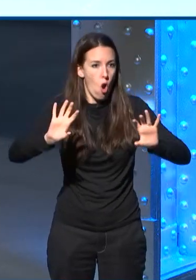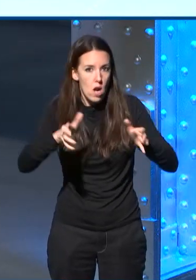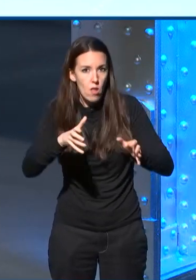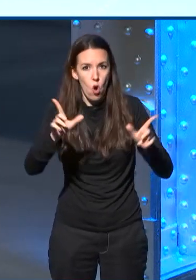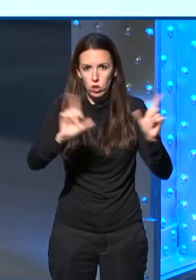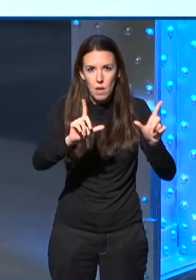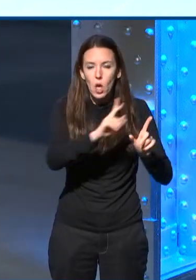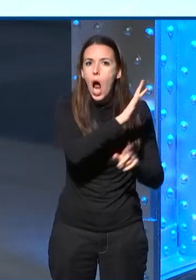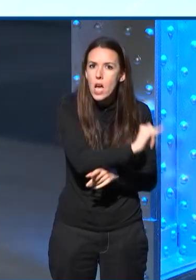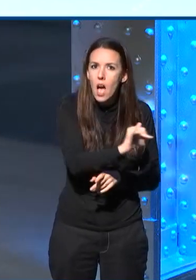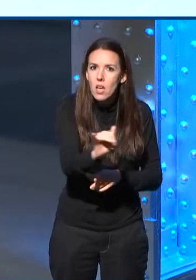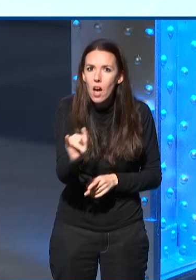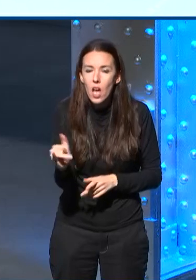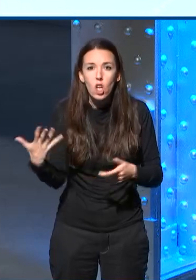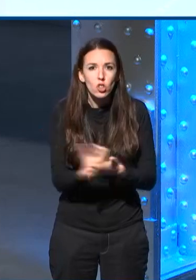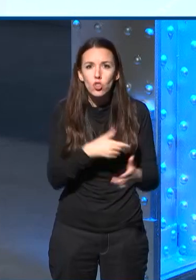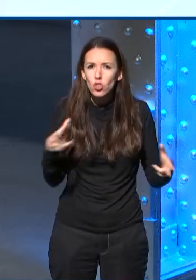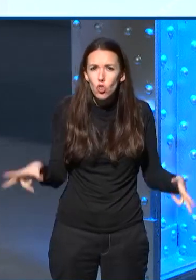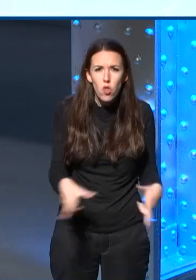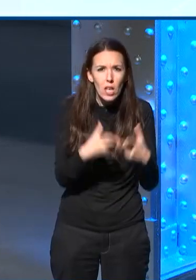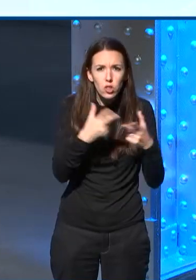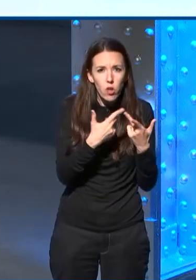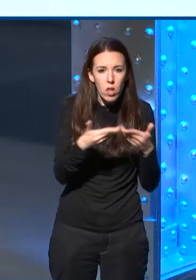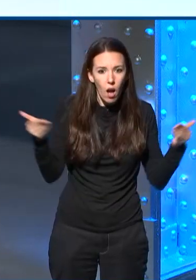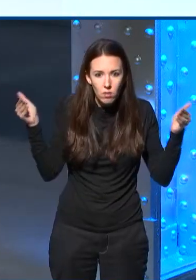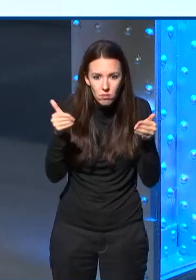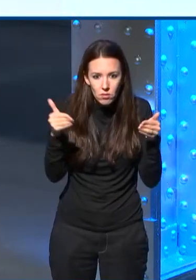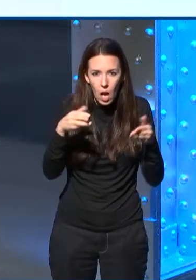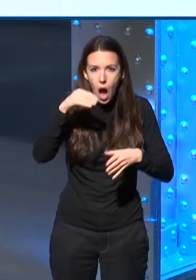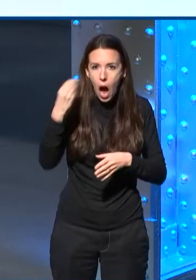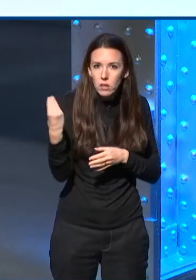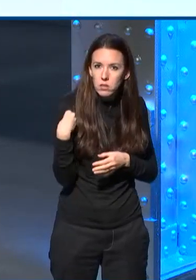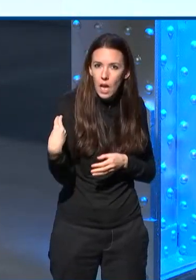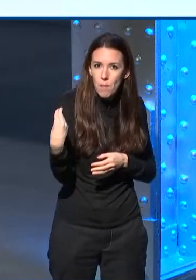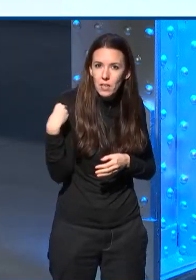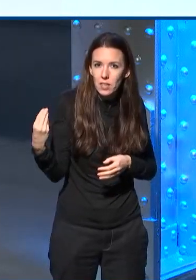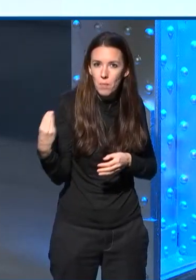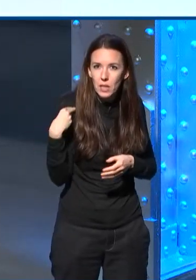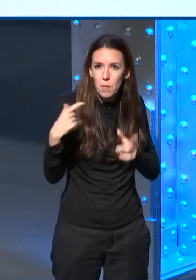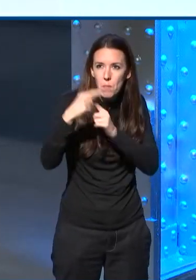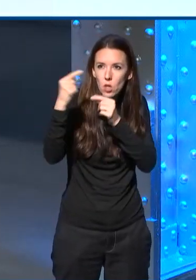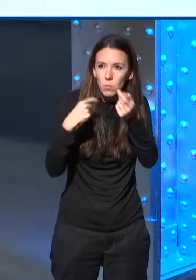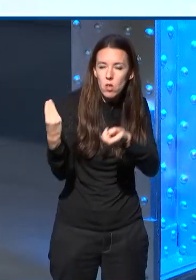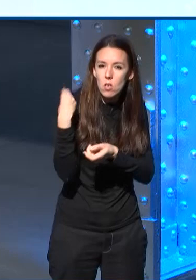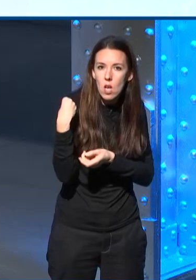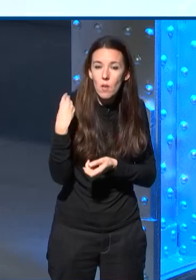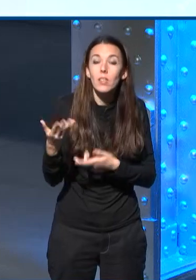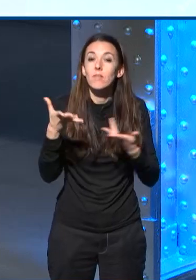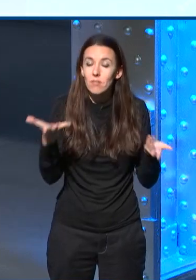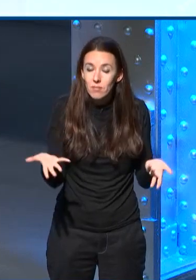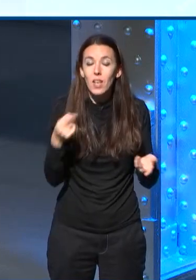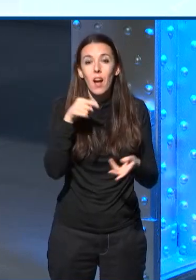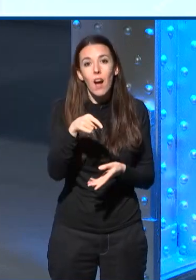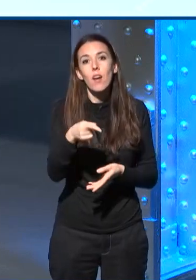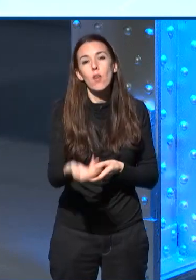televisión, y toda la sociedad se vuelca. ¿Qué tenemos dentro que nos llama tanto la atención hacia el espacio? Ahí está la